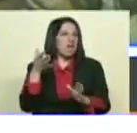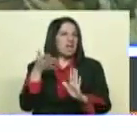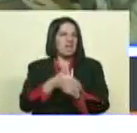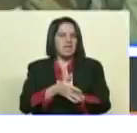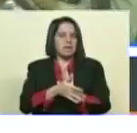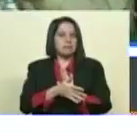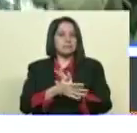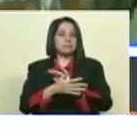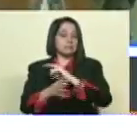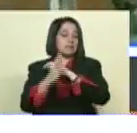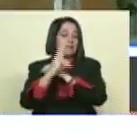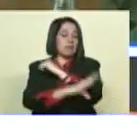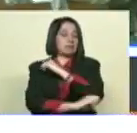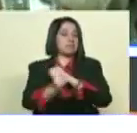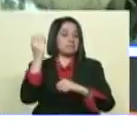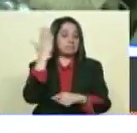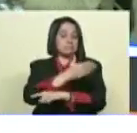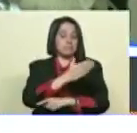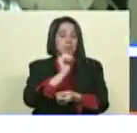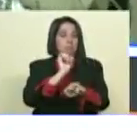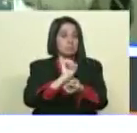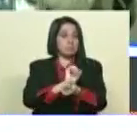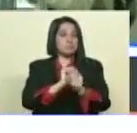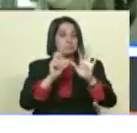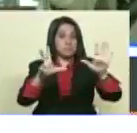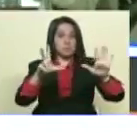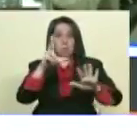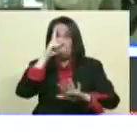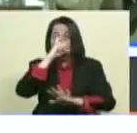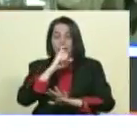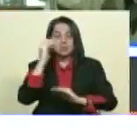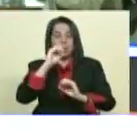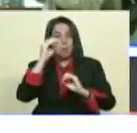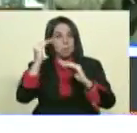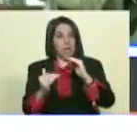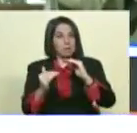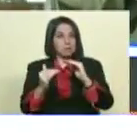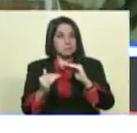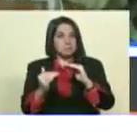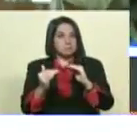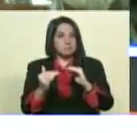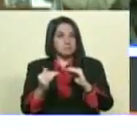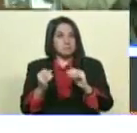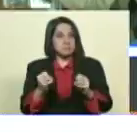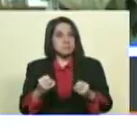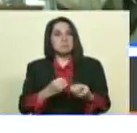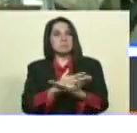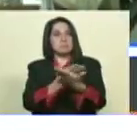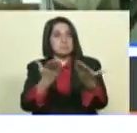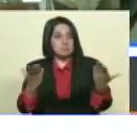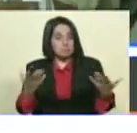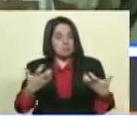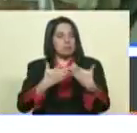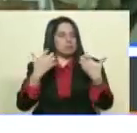de delitos que tienen una pena privativa de libertad de 8 años o menos y por ende estaremos contribuyendo a